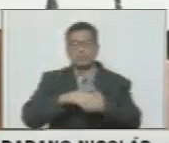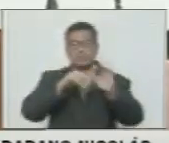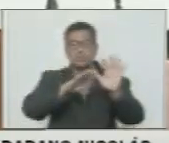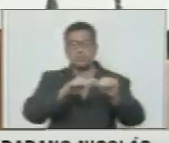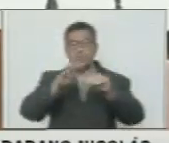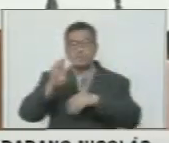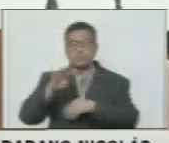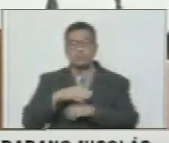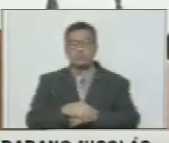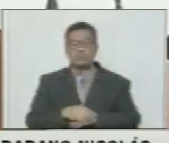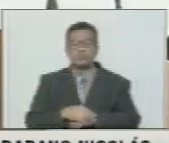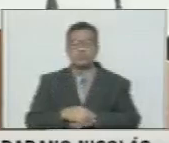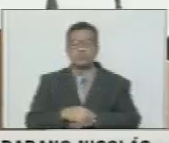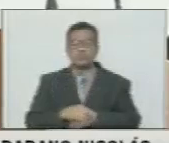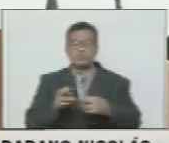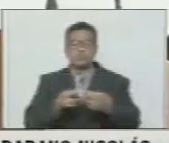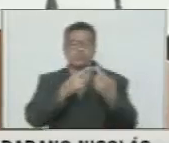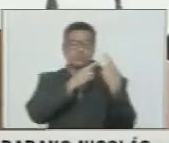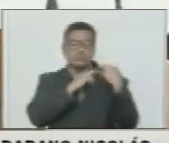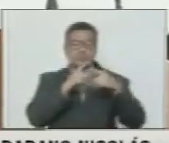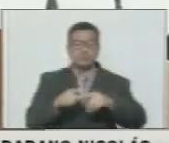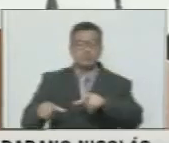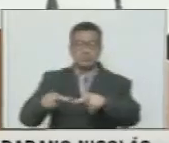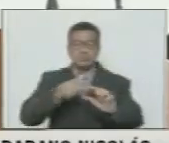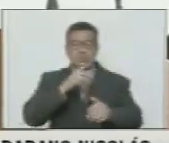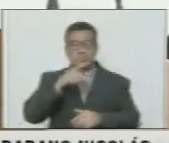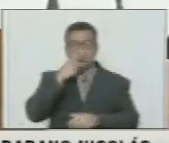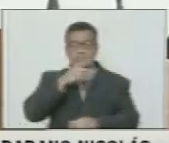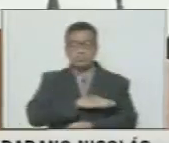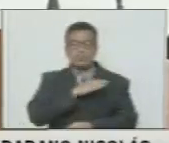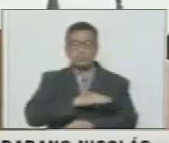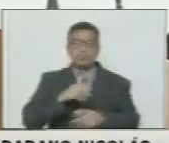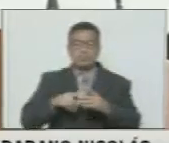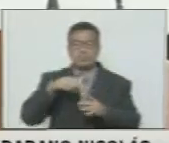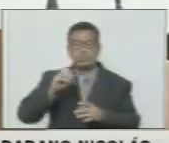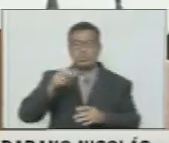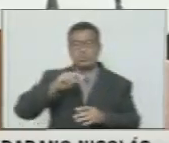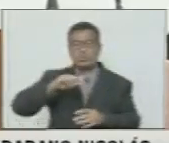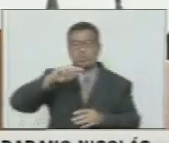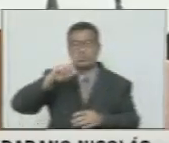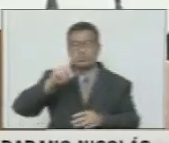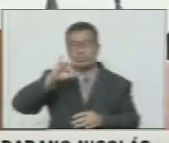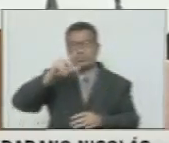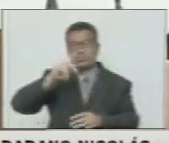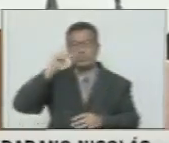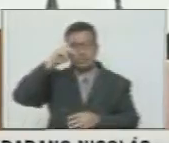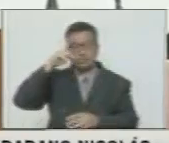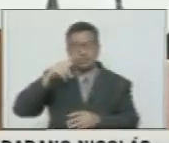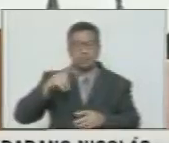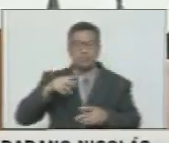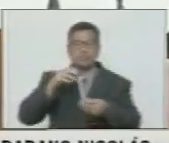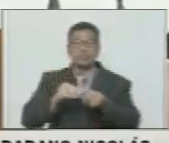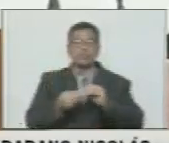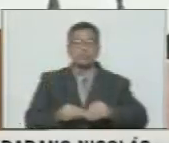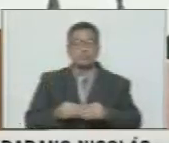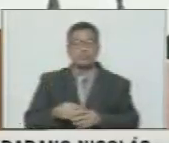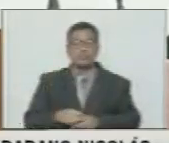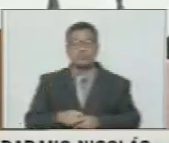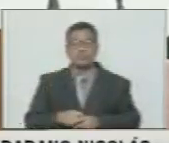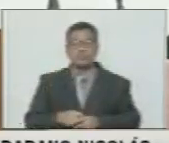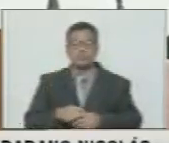año 1994 como representante del área de política social de Cordiplan. También un profesor de